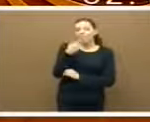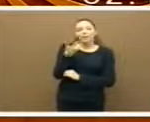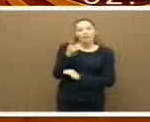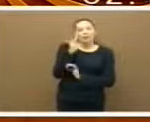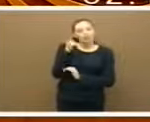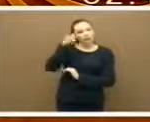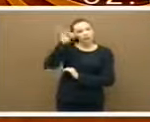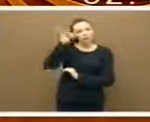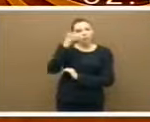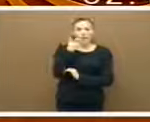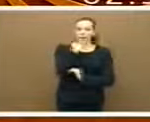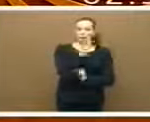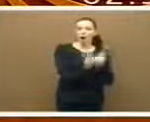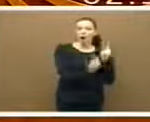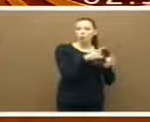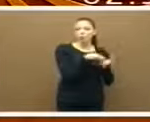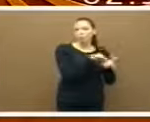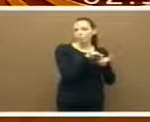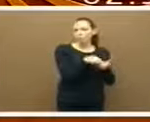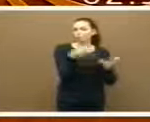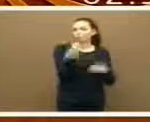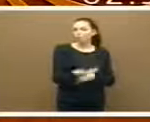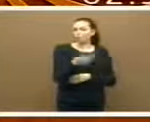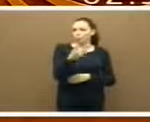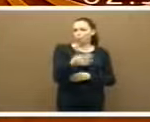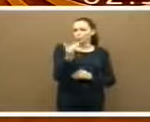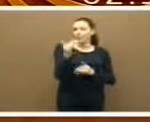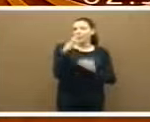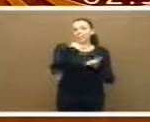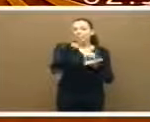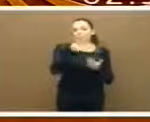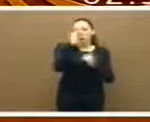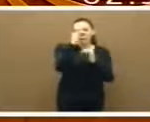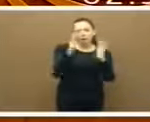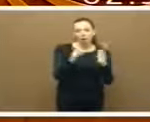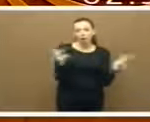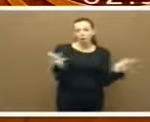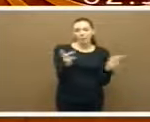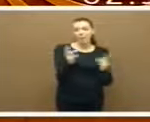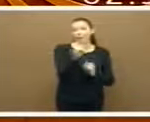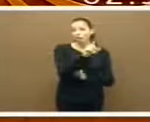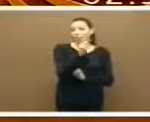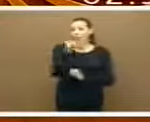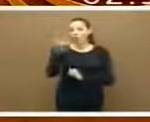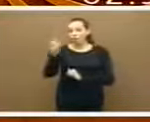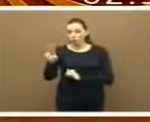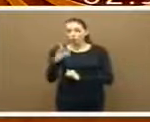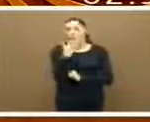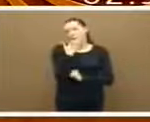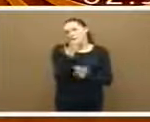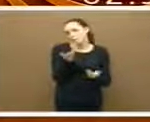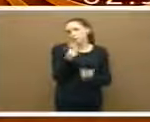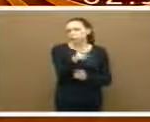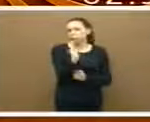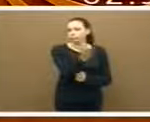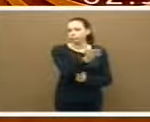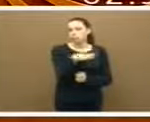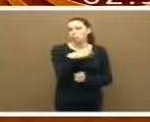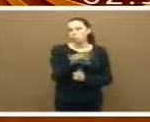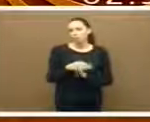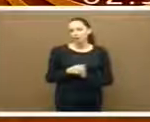riesgo servicios esenciales del Centro de Atención de Urgencias y Emergencia del 112, como de la propia Academia